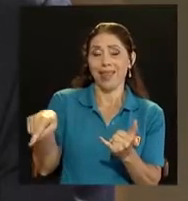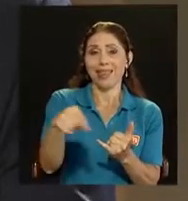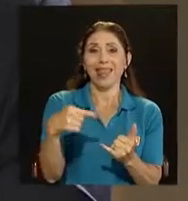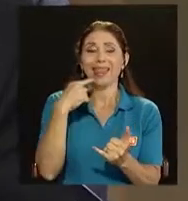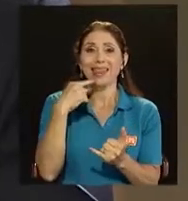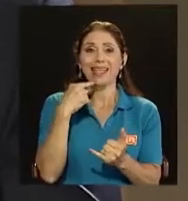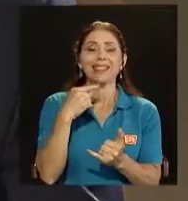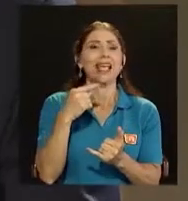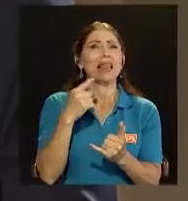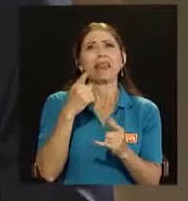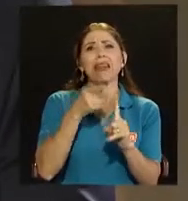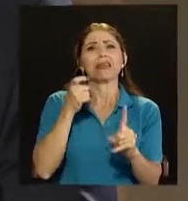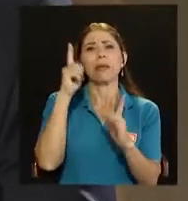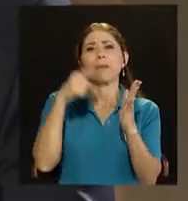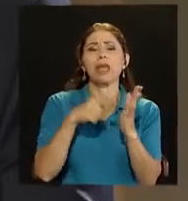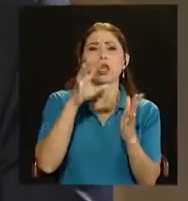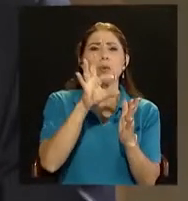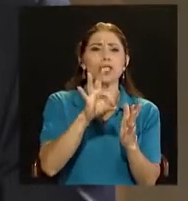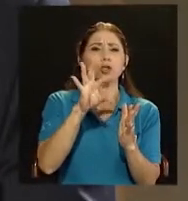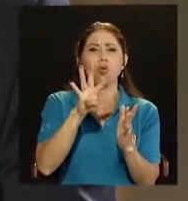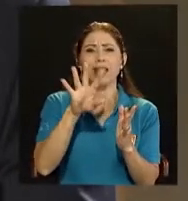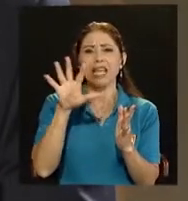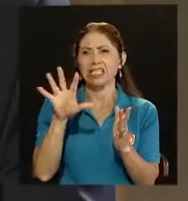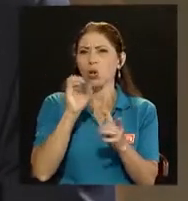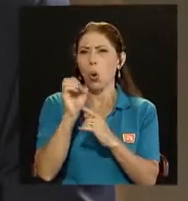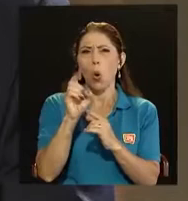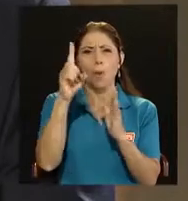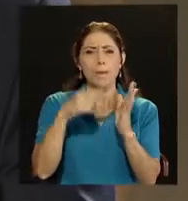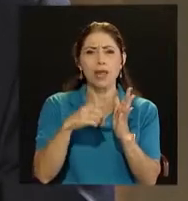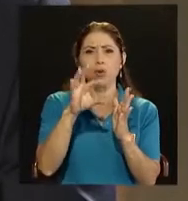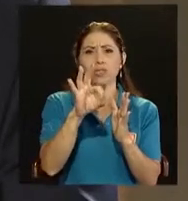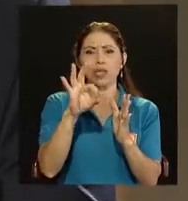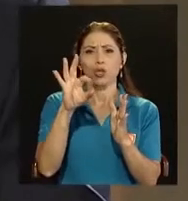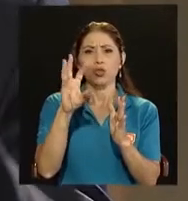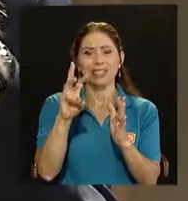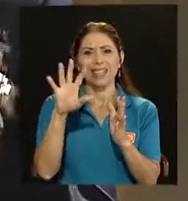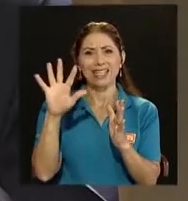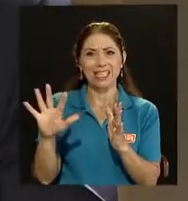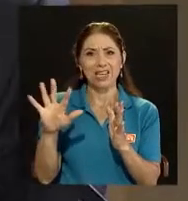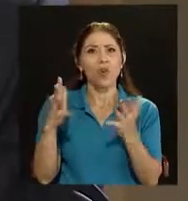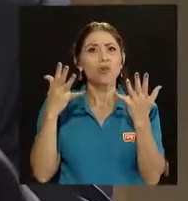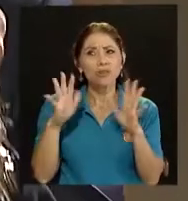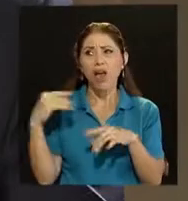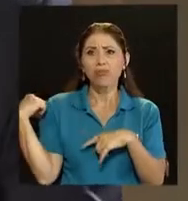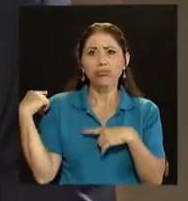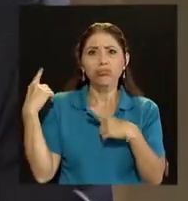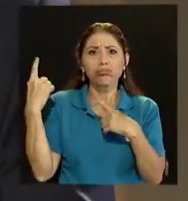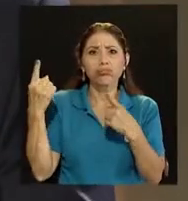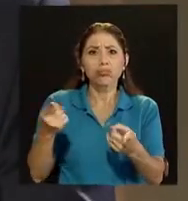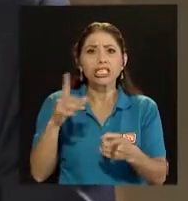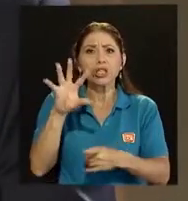65, y han pasado como 50 años sin ningún cambio. Y fíjese que en la Carta